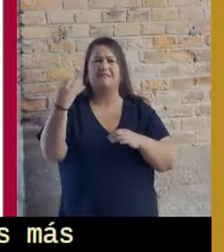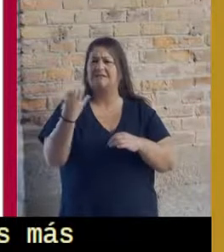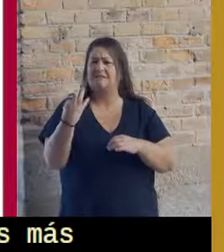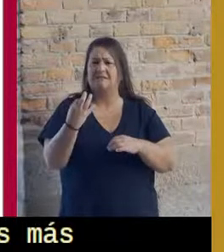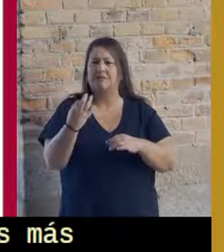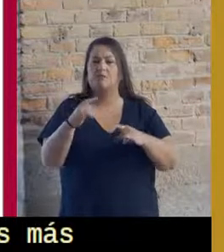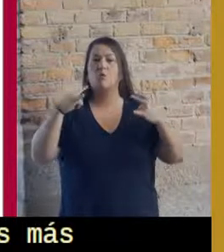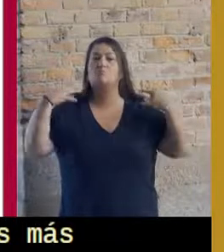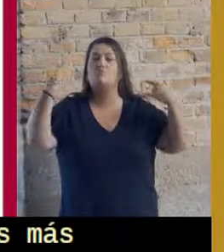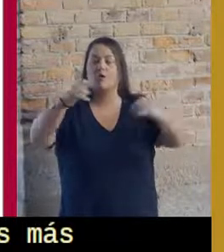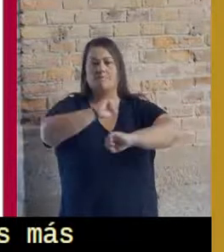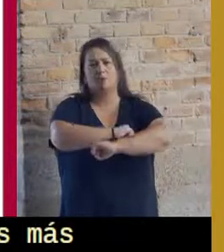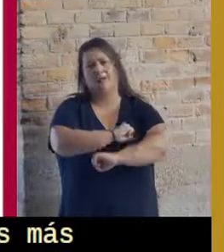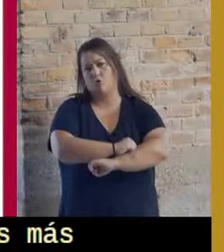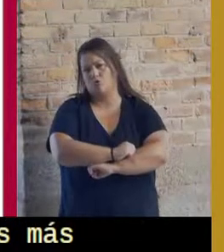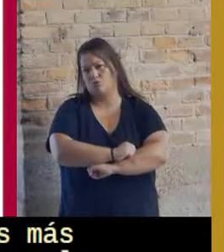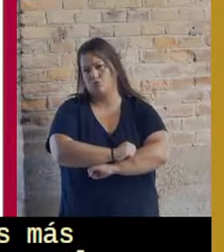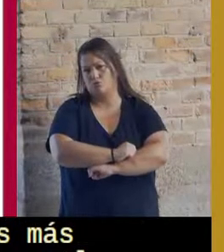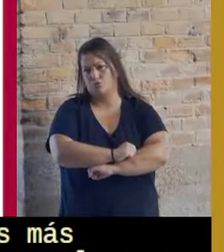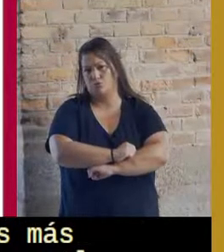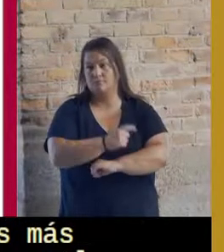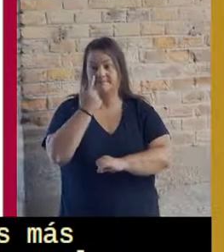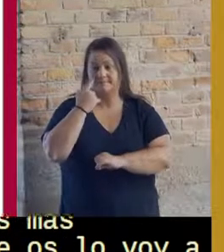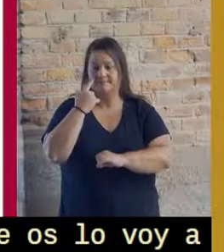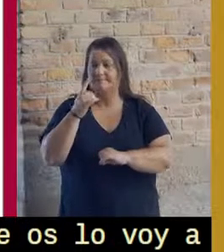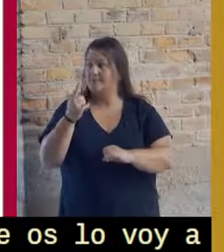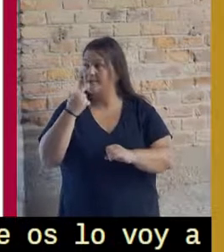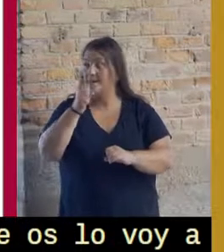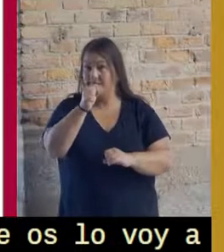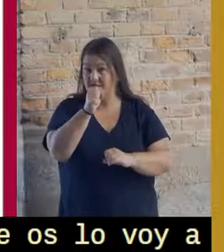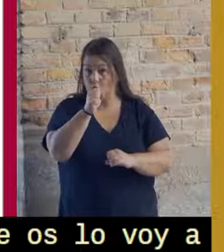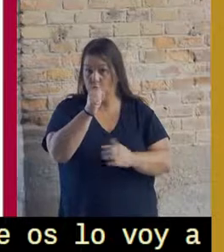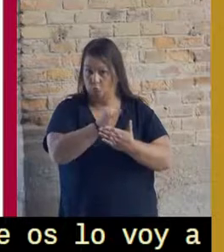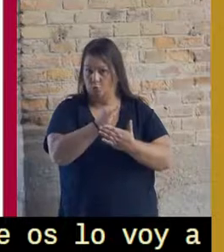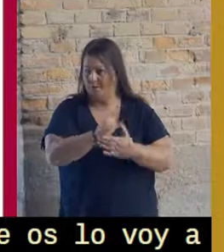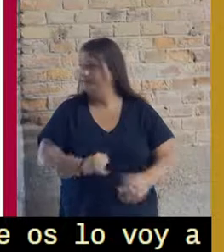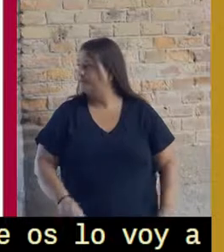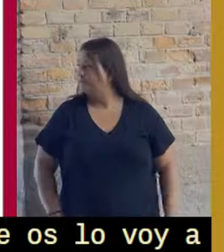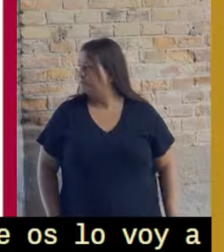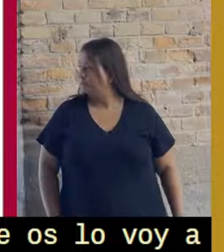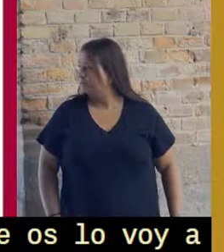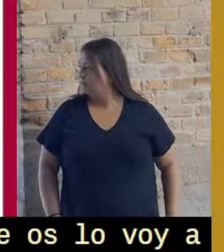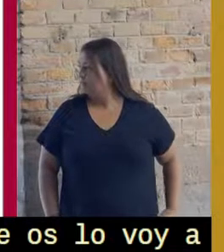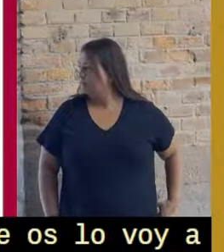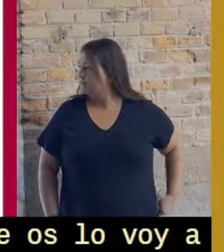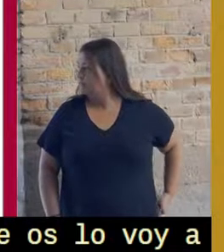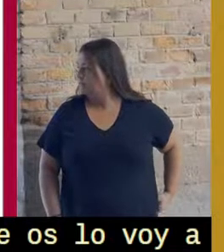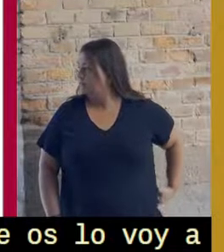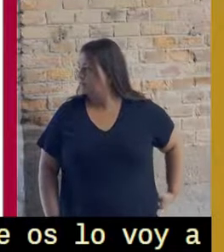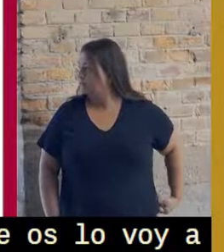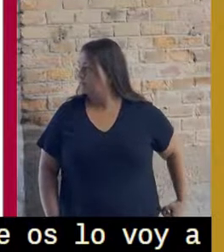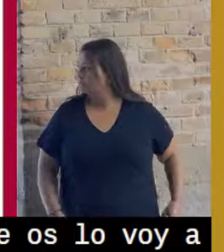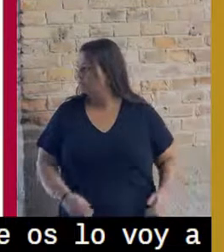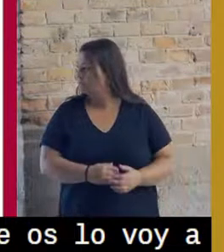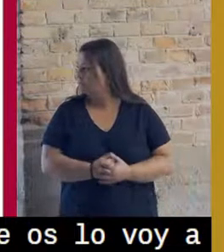utiliza el bucle demostrador vale os lo voy a voy a este micrófono de aquí sí